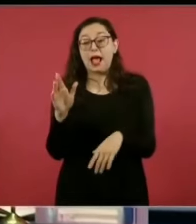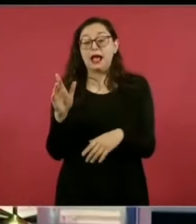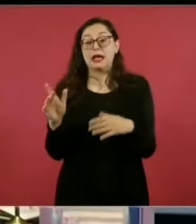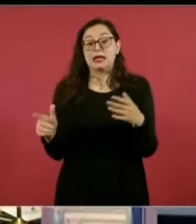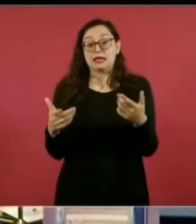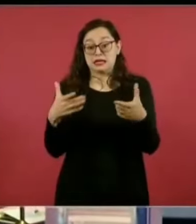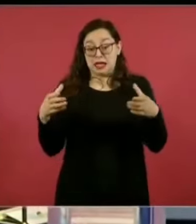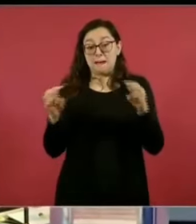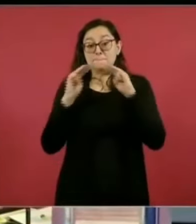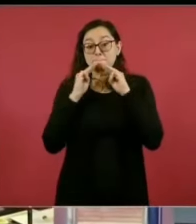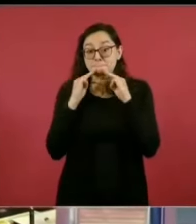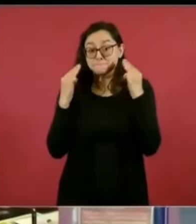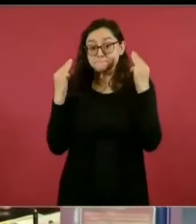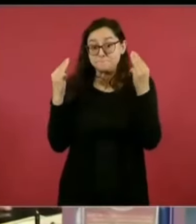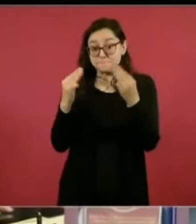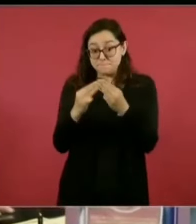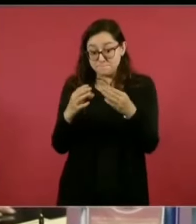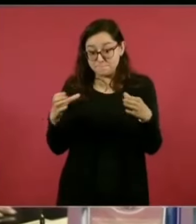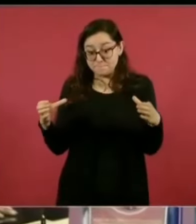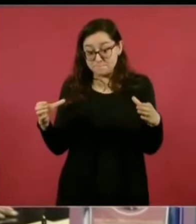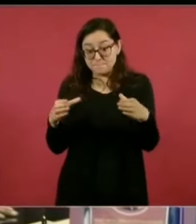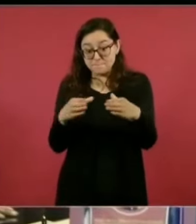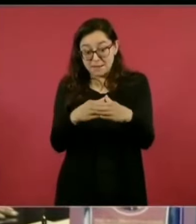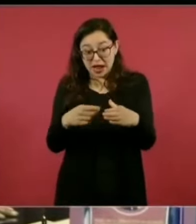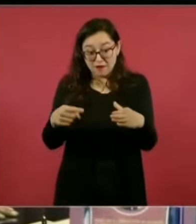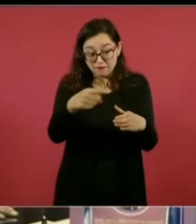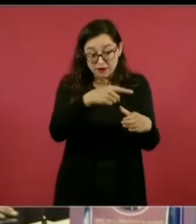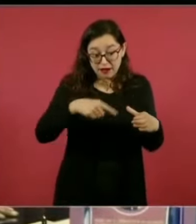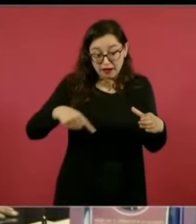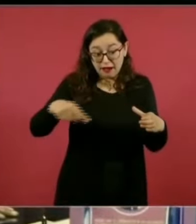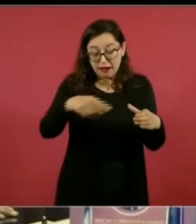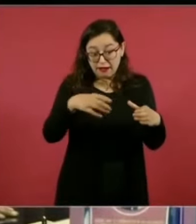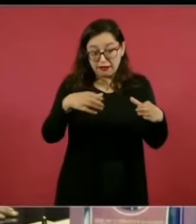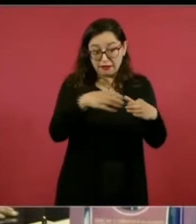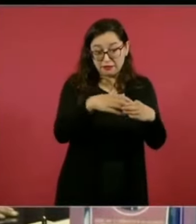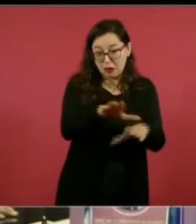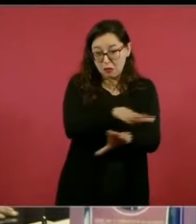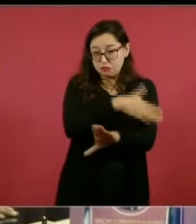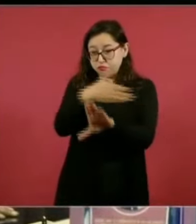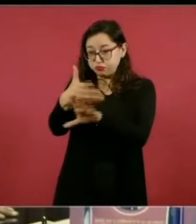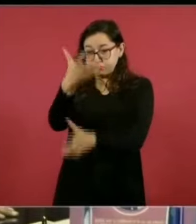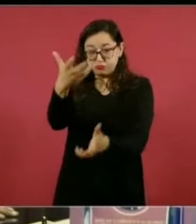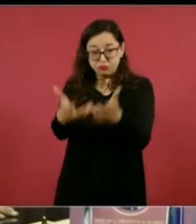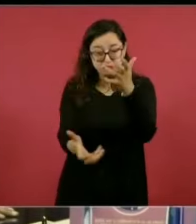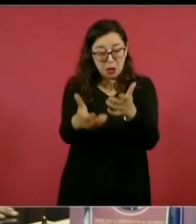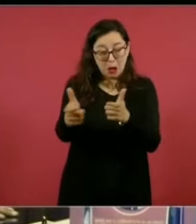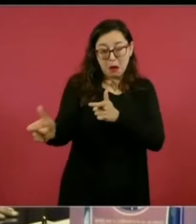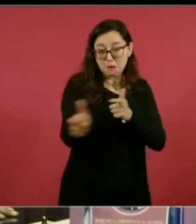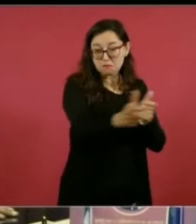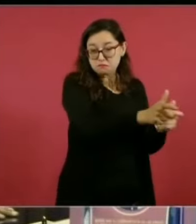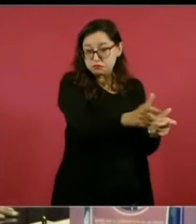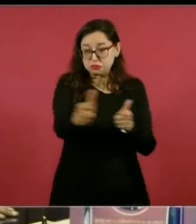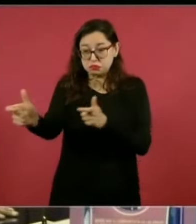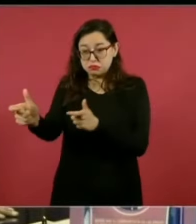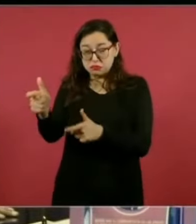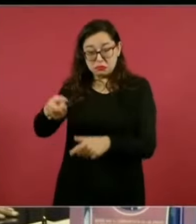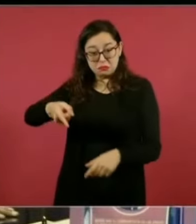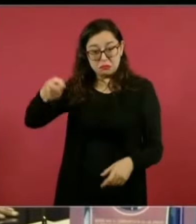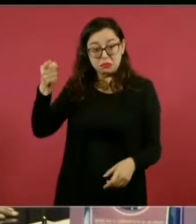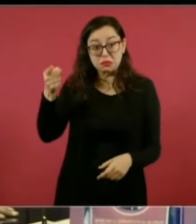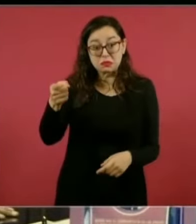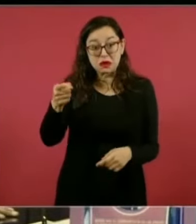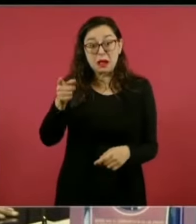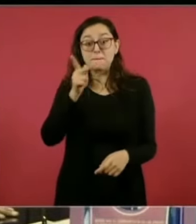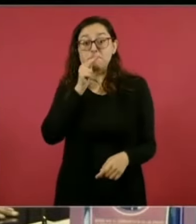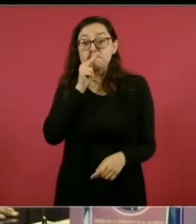de los criminales cuando amedrentan, cuando amenazan, cuando incendian en nuestro país como